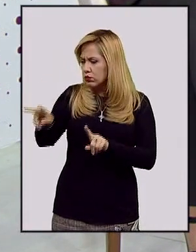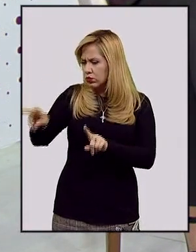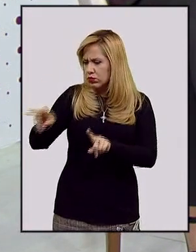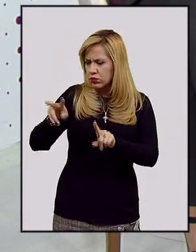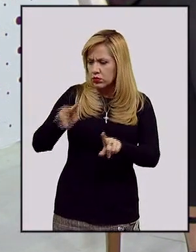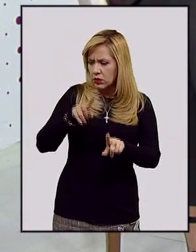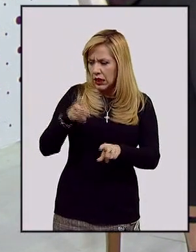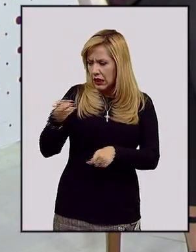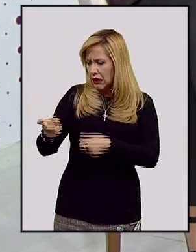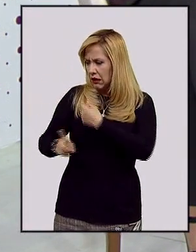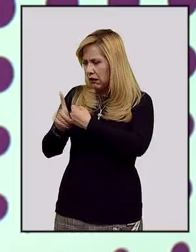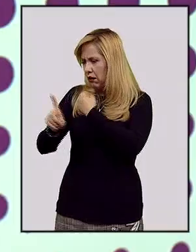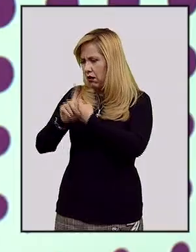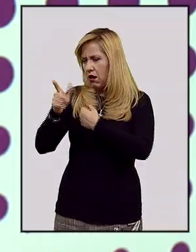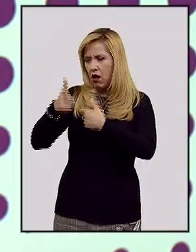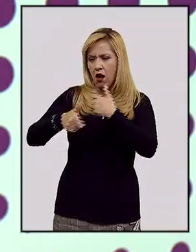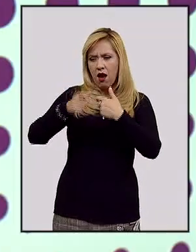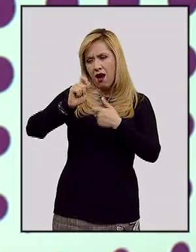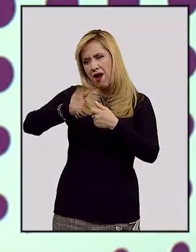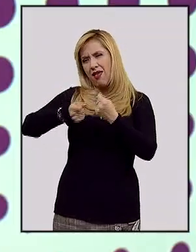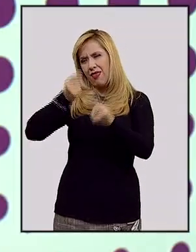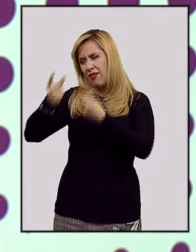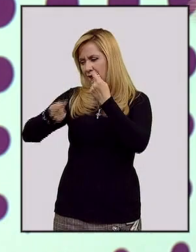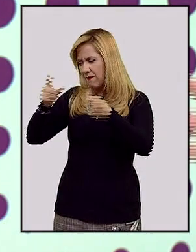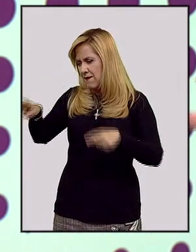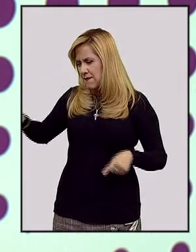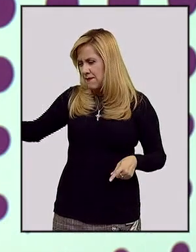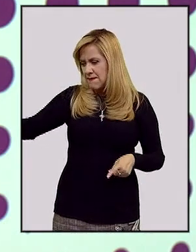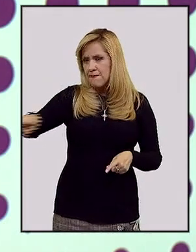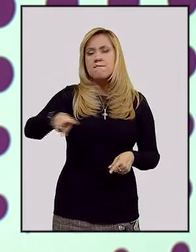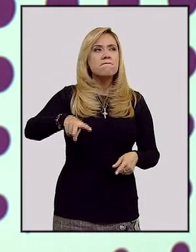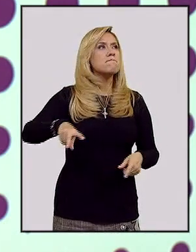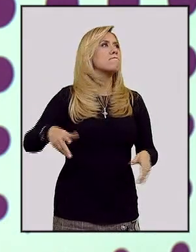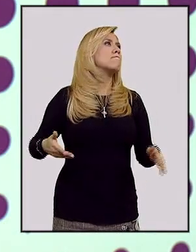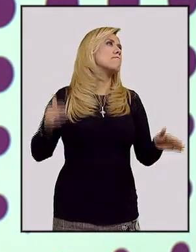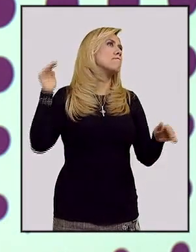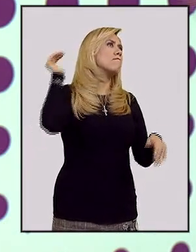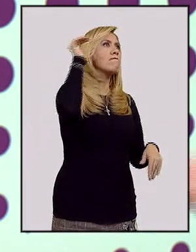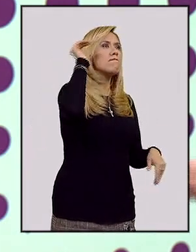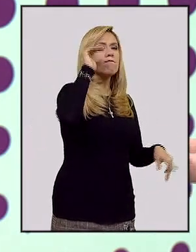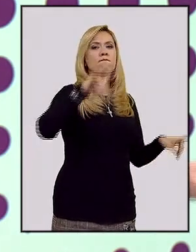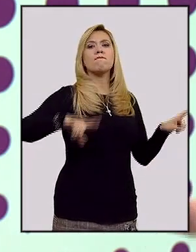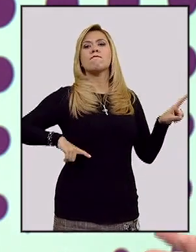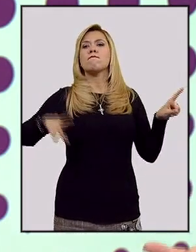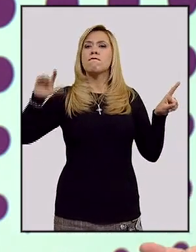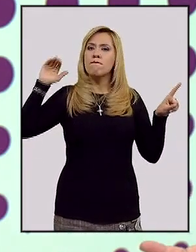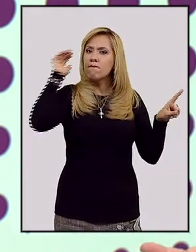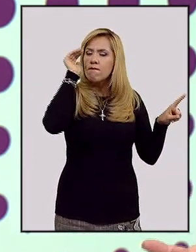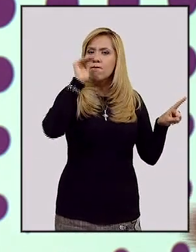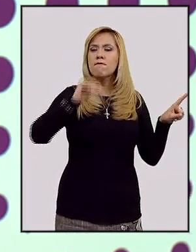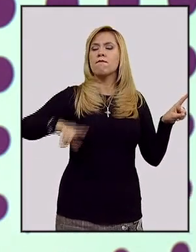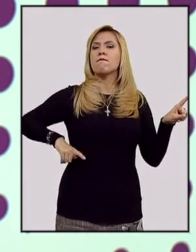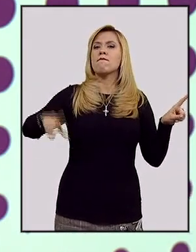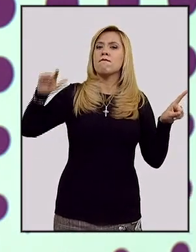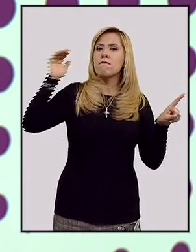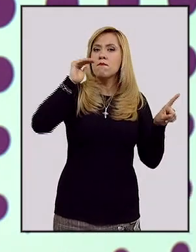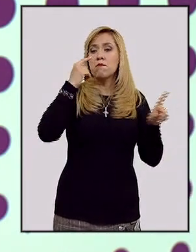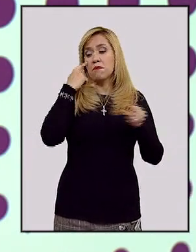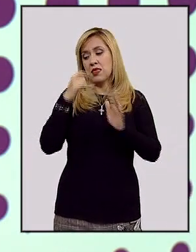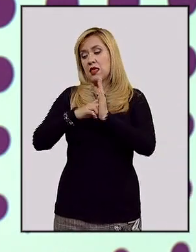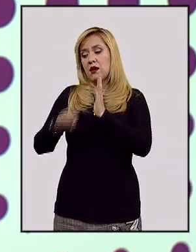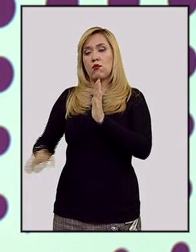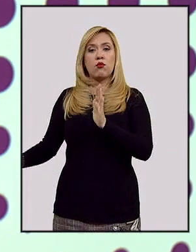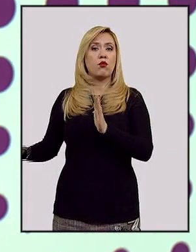hacer un trabajo integral tanto desde el tema de política pública, pero también pues visibilizado por los casos, y ahí una